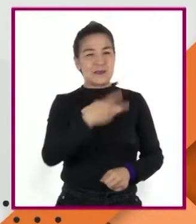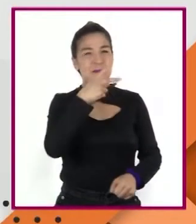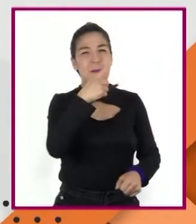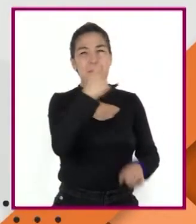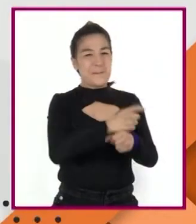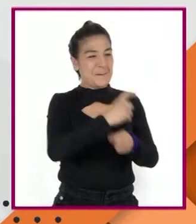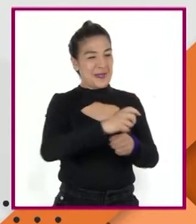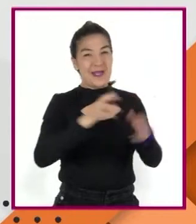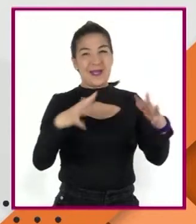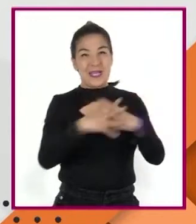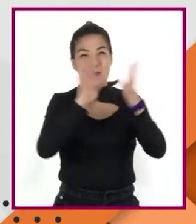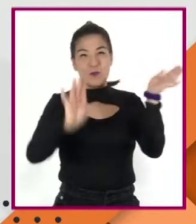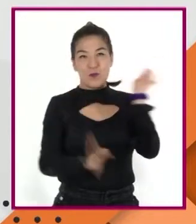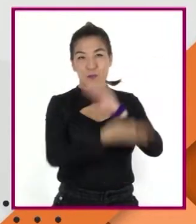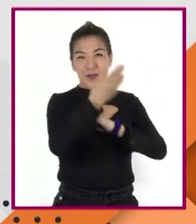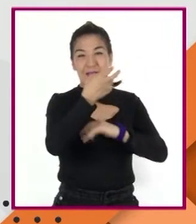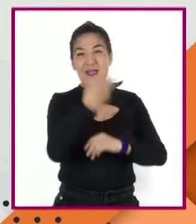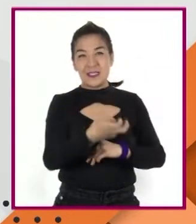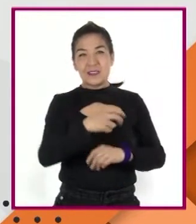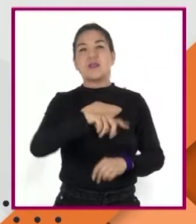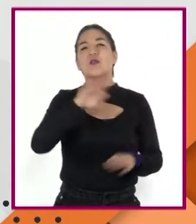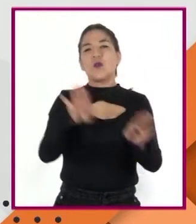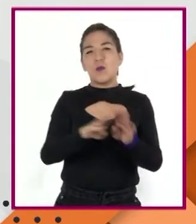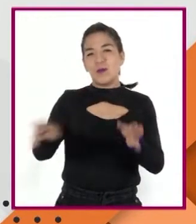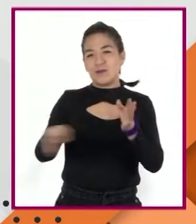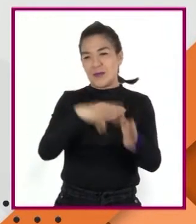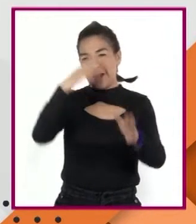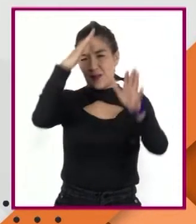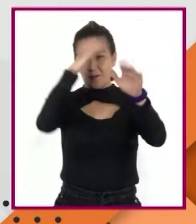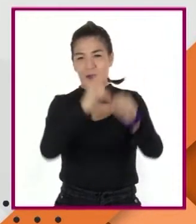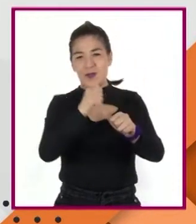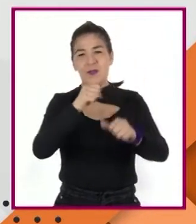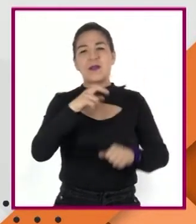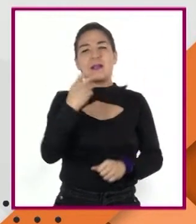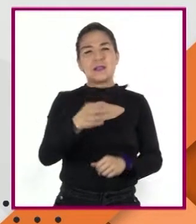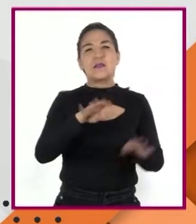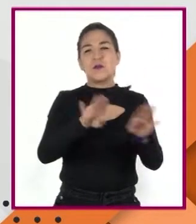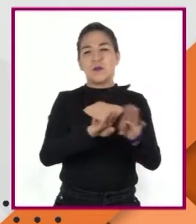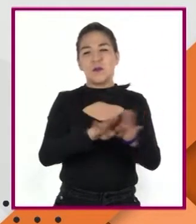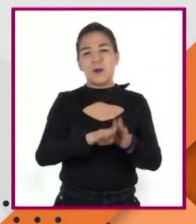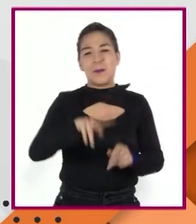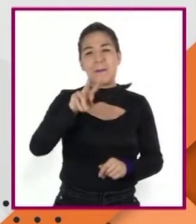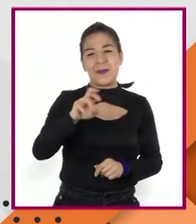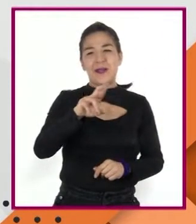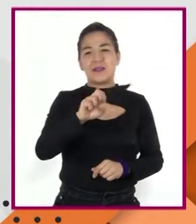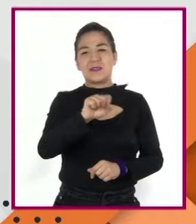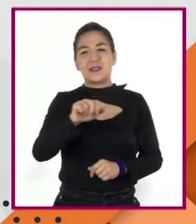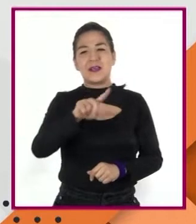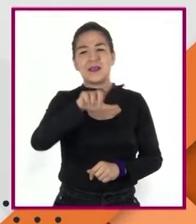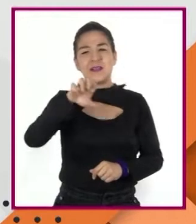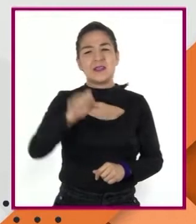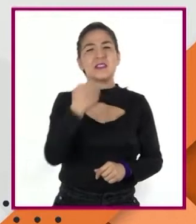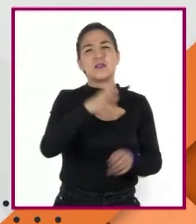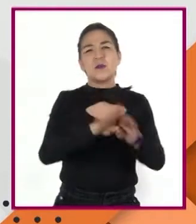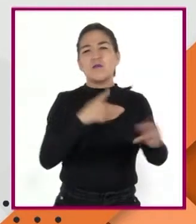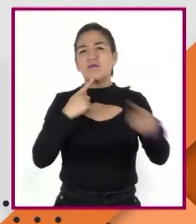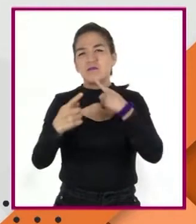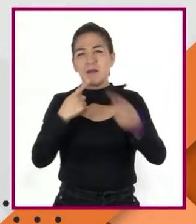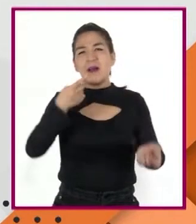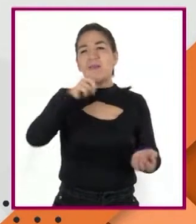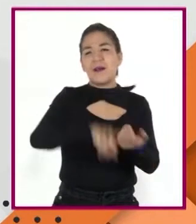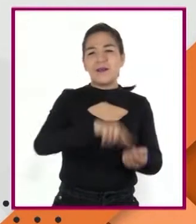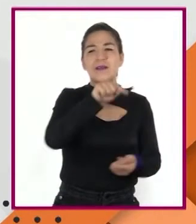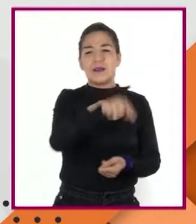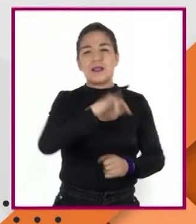Guerra Mundial y la firma del Tratado de Versalles, se creó la Sociedad de las Naciones, una organización